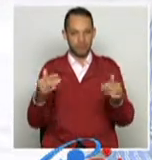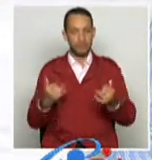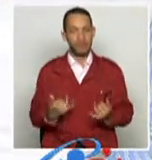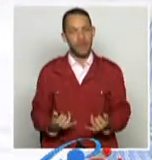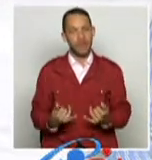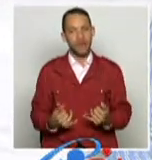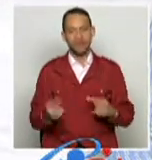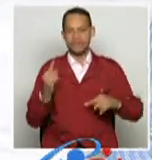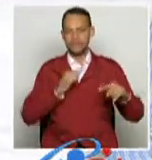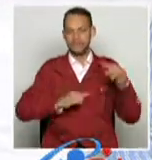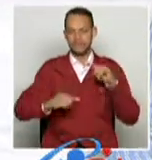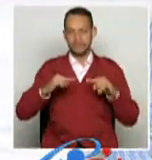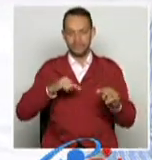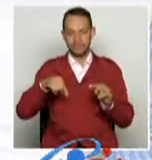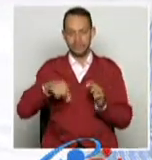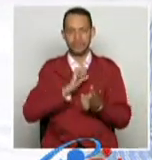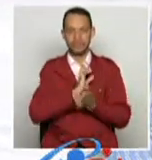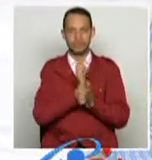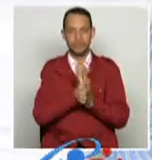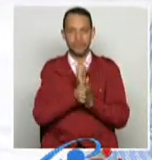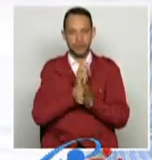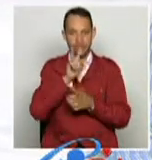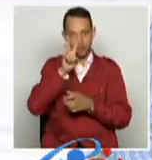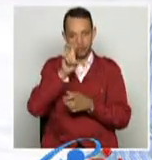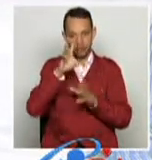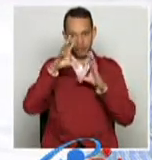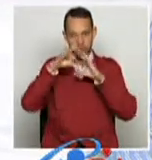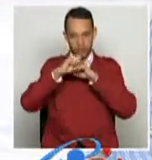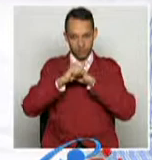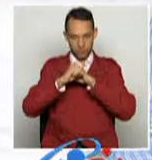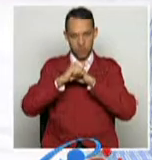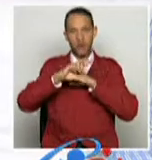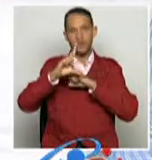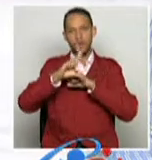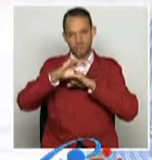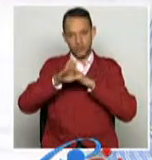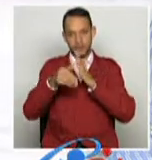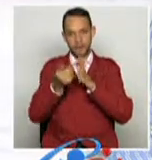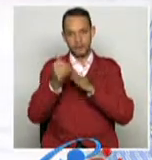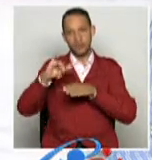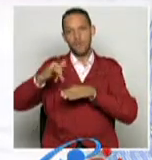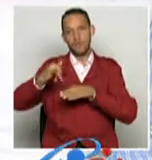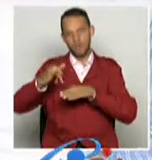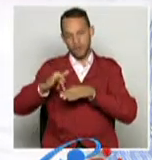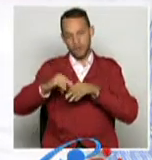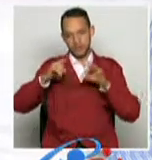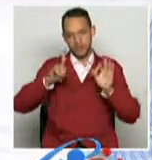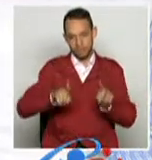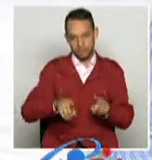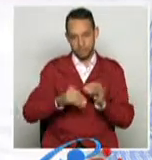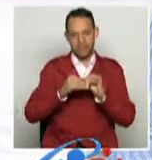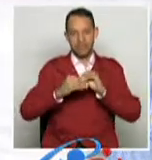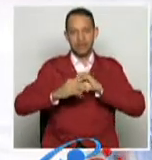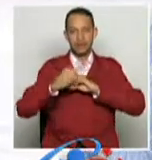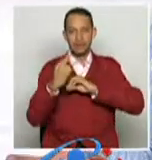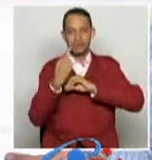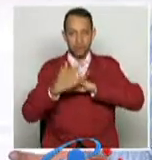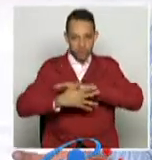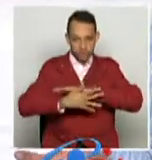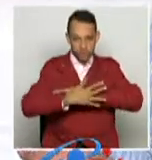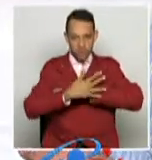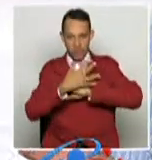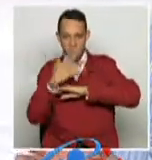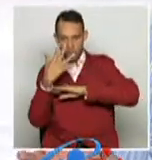Nuestros programas Entre Café de 7 a 8 de la noche, lunes a jueves, y 5 a 6 de la mañana, lunes a